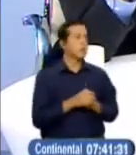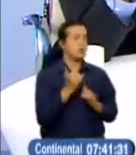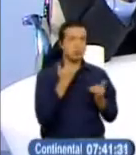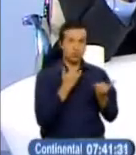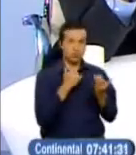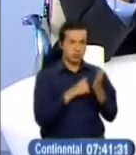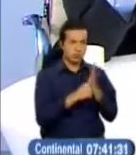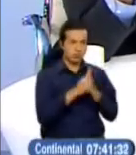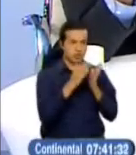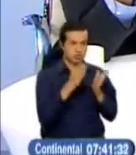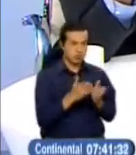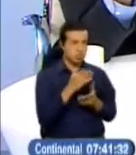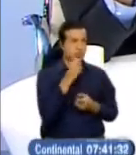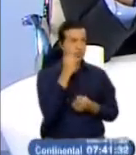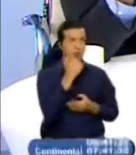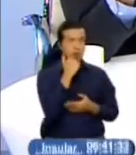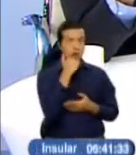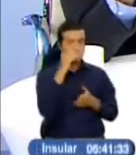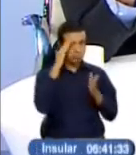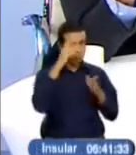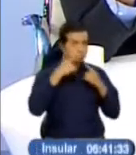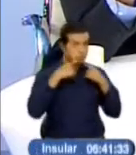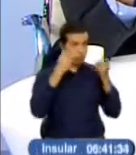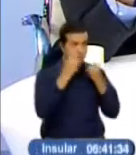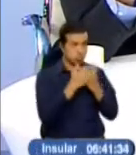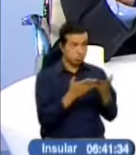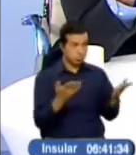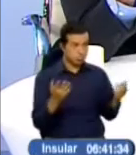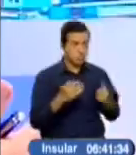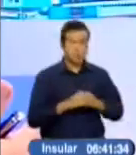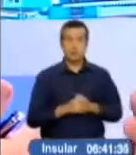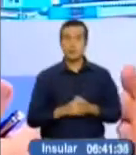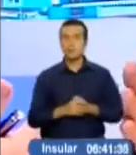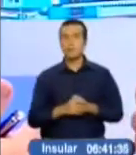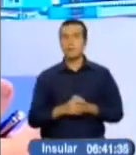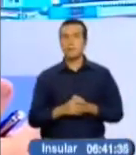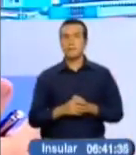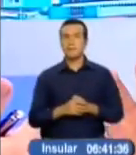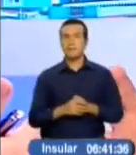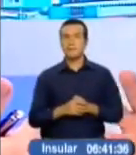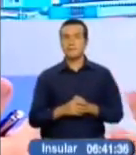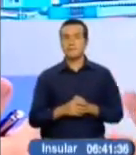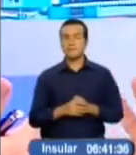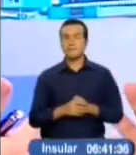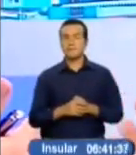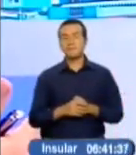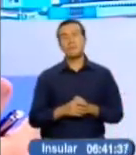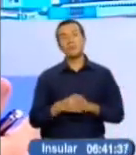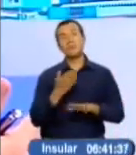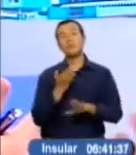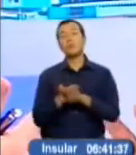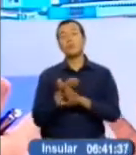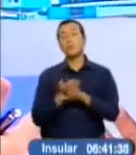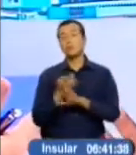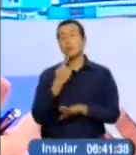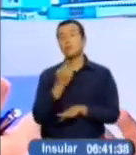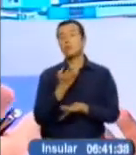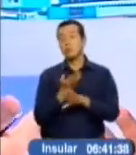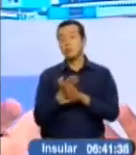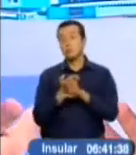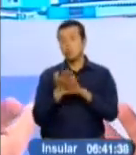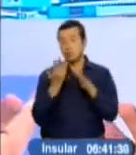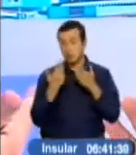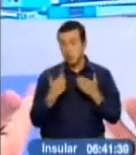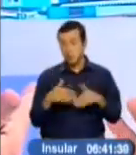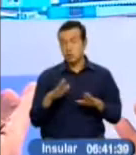y el actual ministro ha dicho algo contundente relación al sector y existe la propuesta que se la lanzó